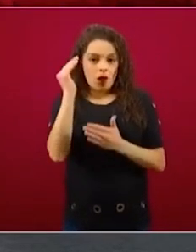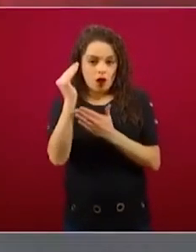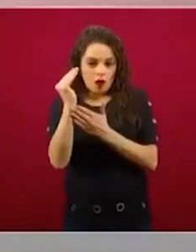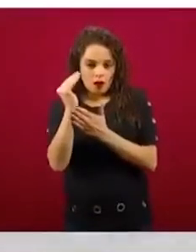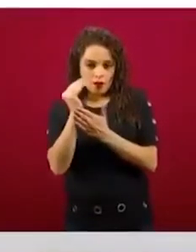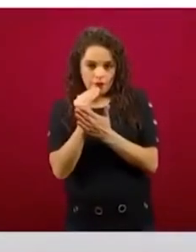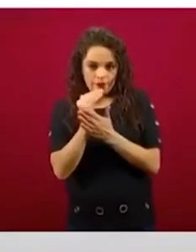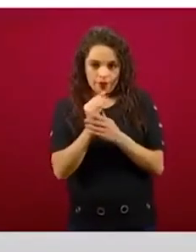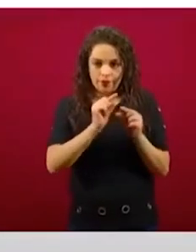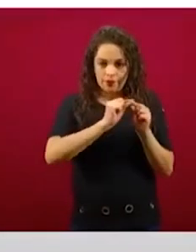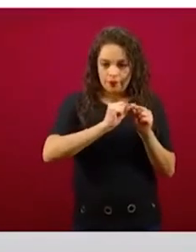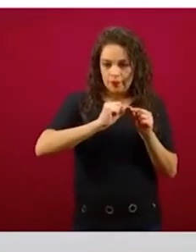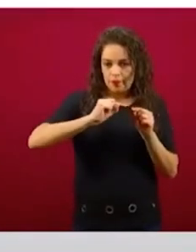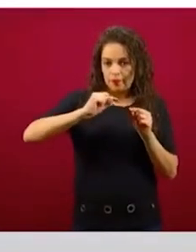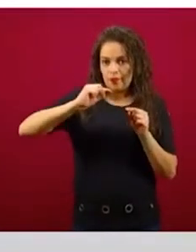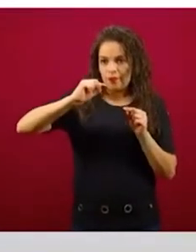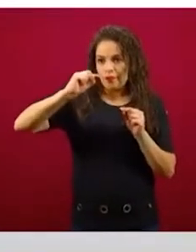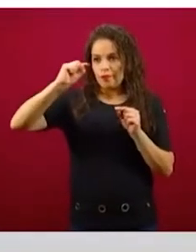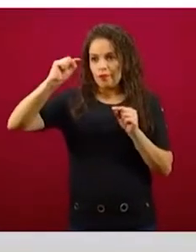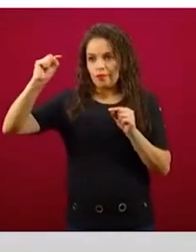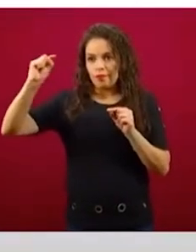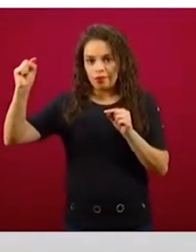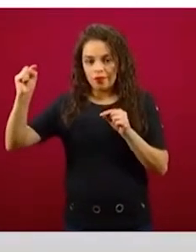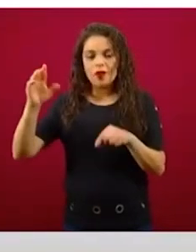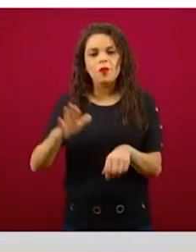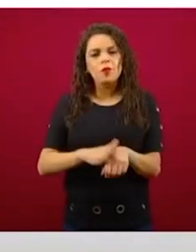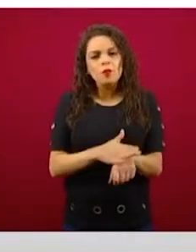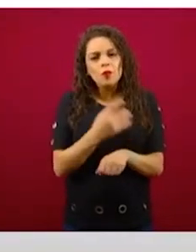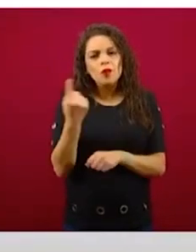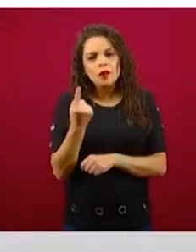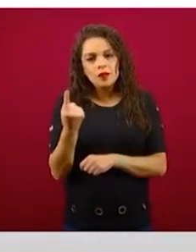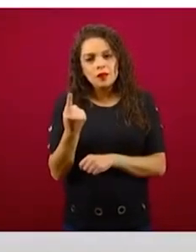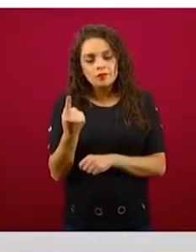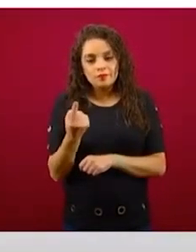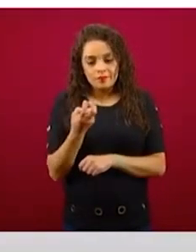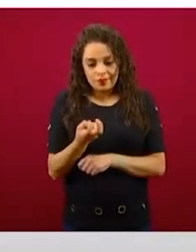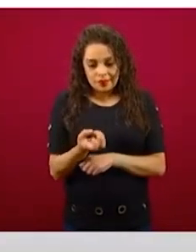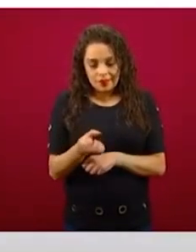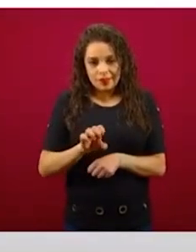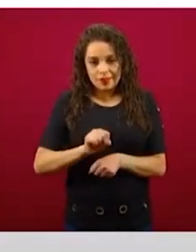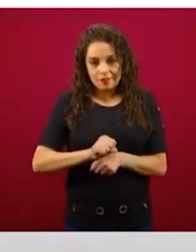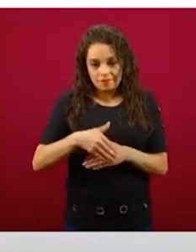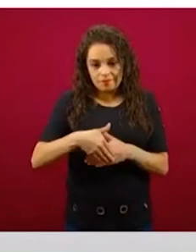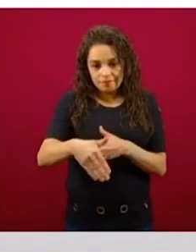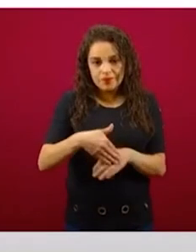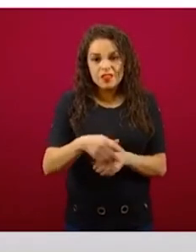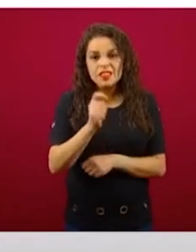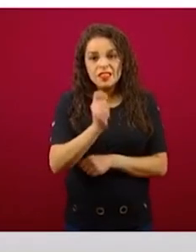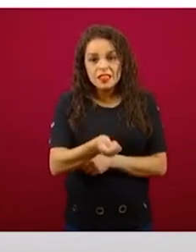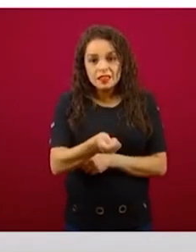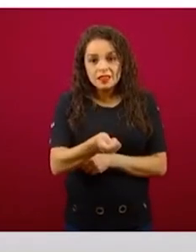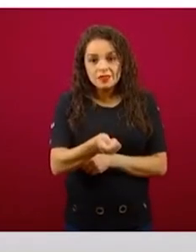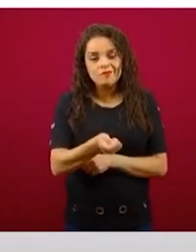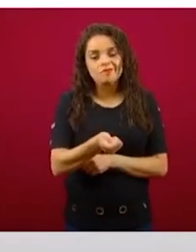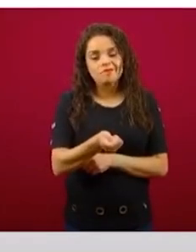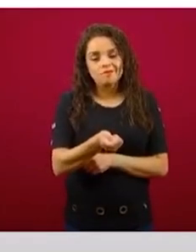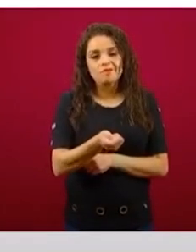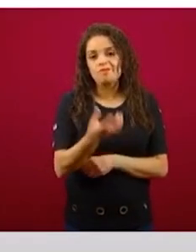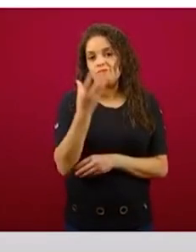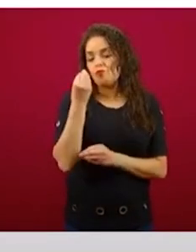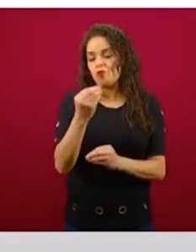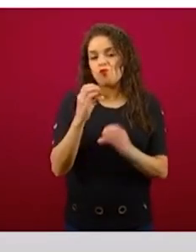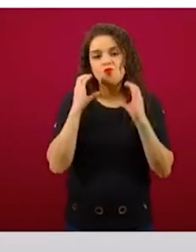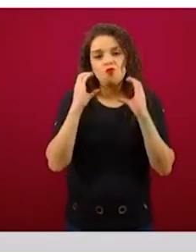de crecimiento y tiene que ver por la semana en la que estamos. Es una semana de alto